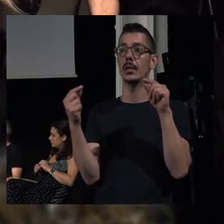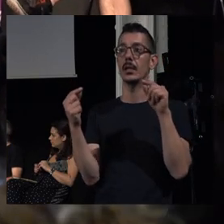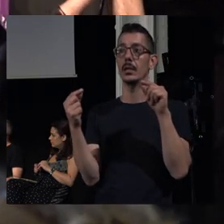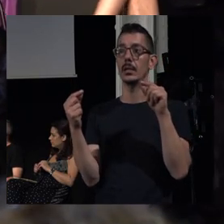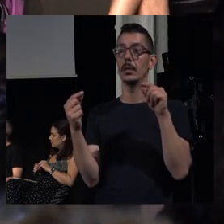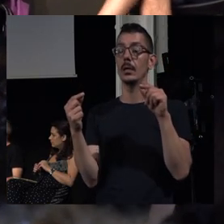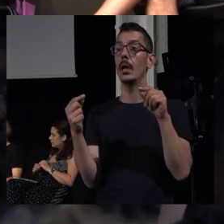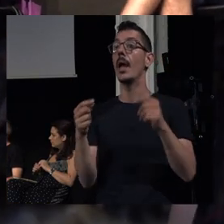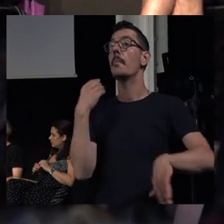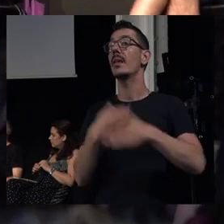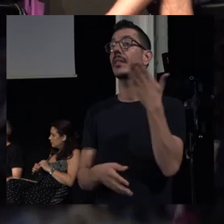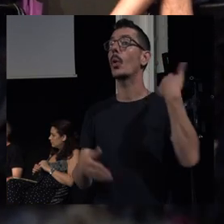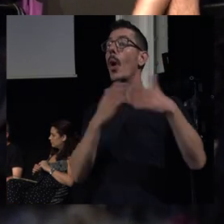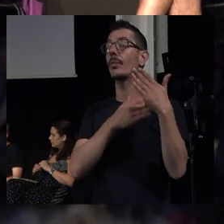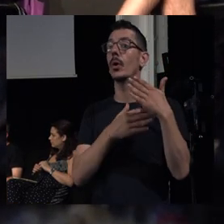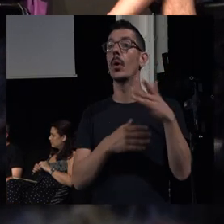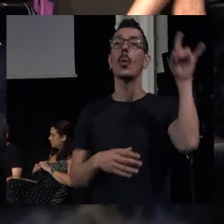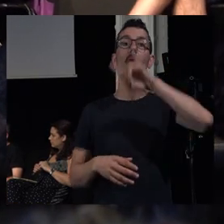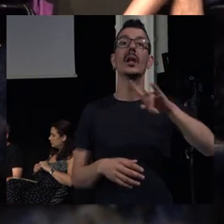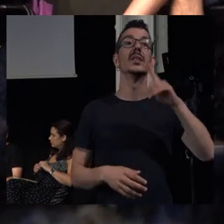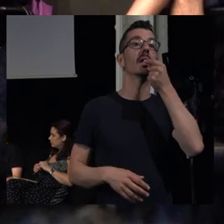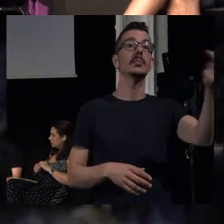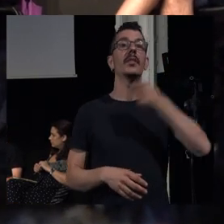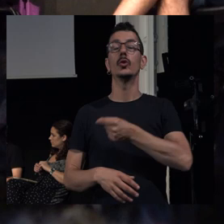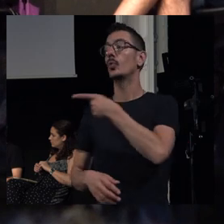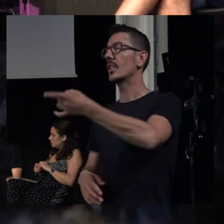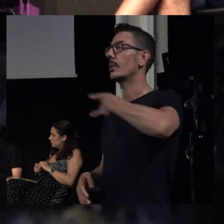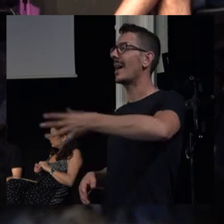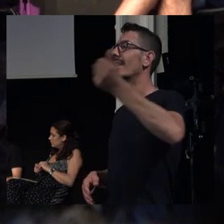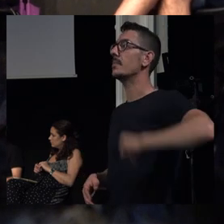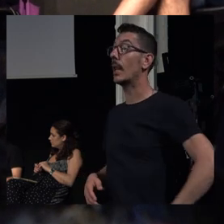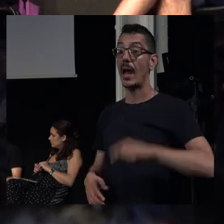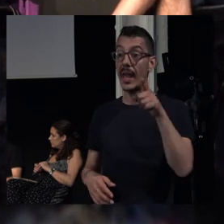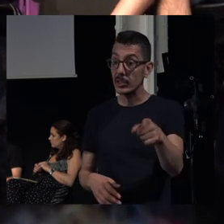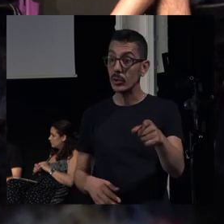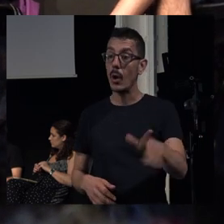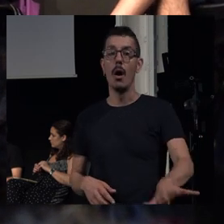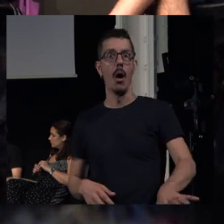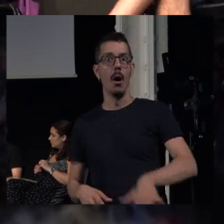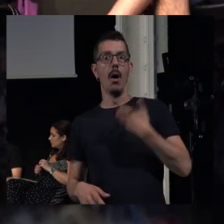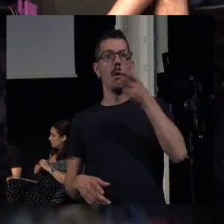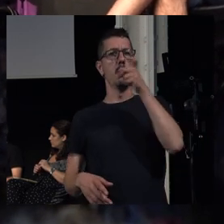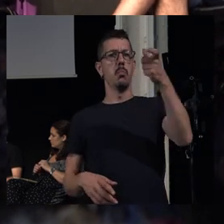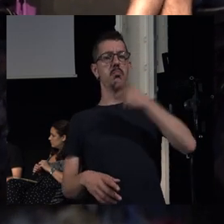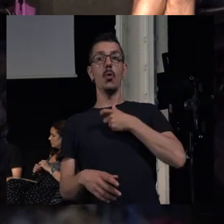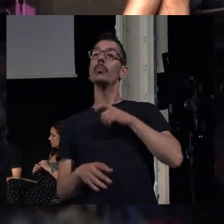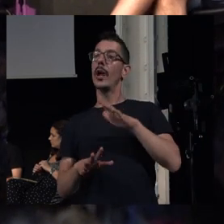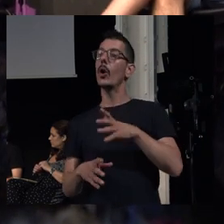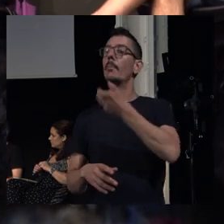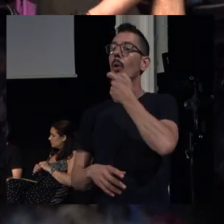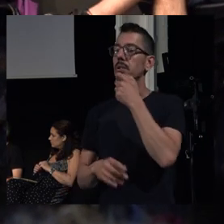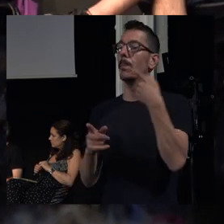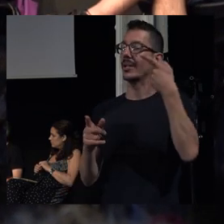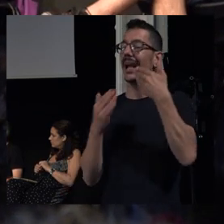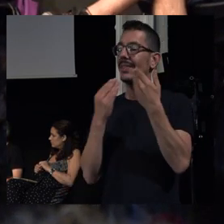blancas de mierda, que esto nos tienen que llamar y nos tiene que sentar muy bien. Y además nos tiene que cabrear que seamos todas